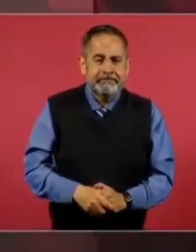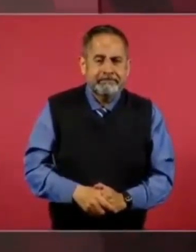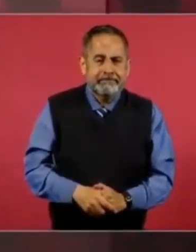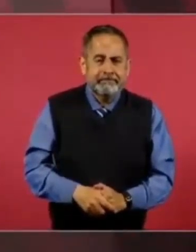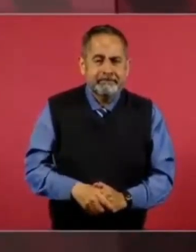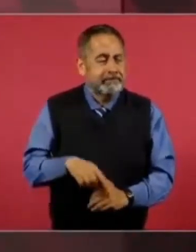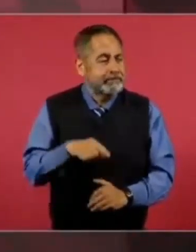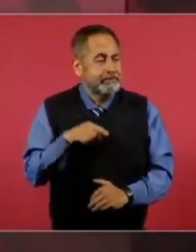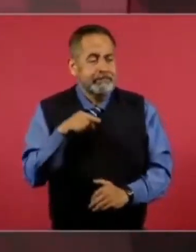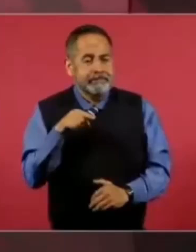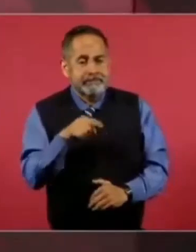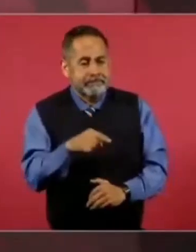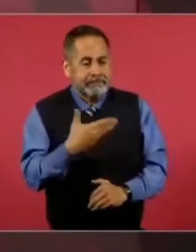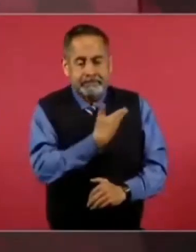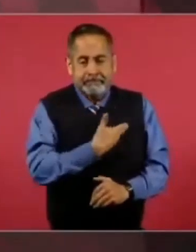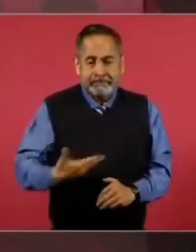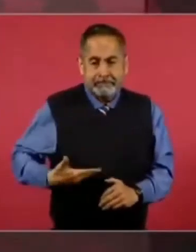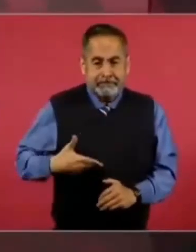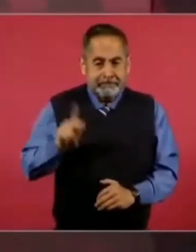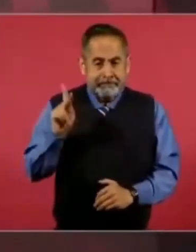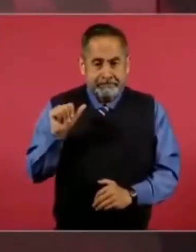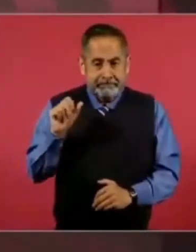El presidente del PAN